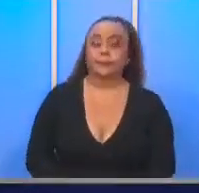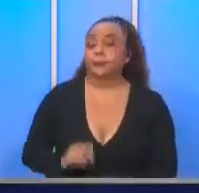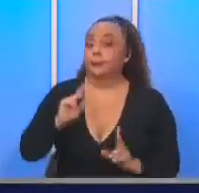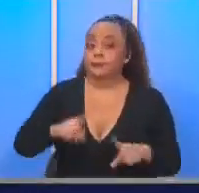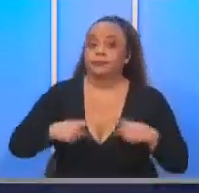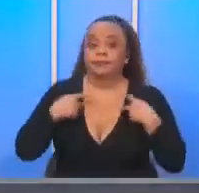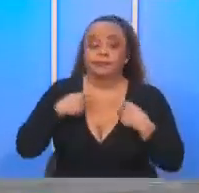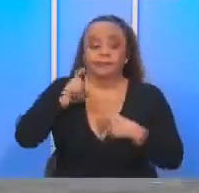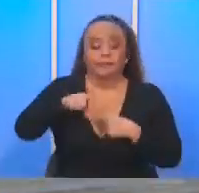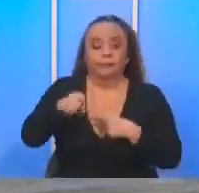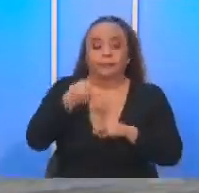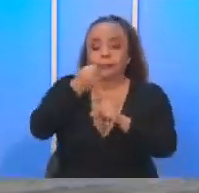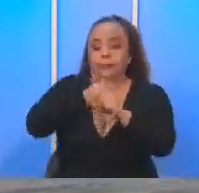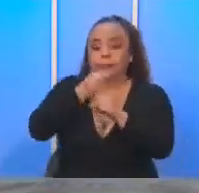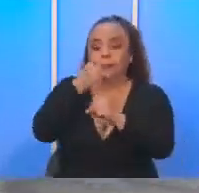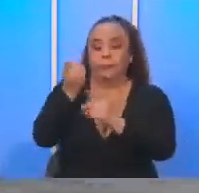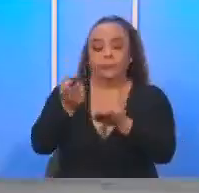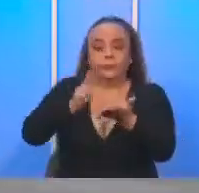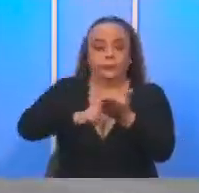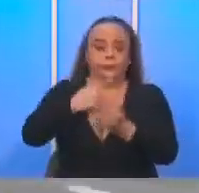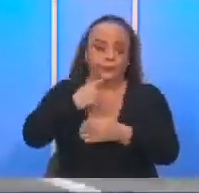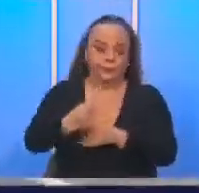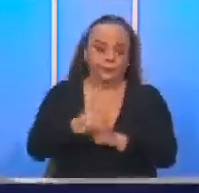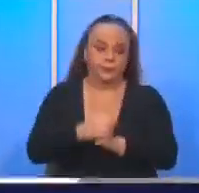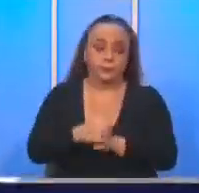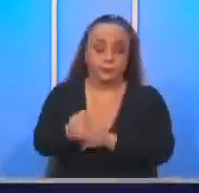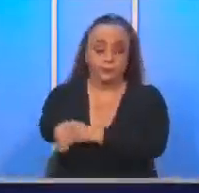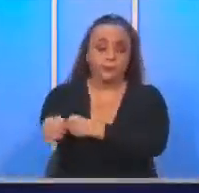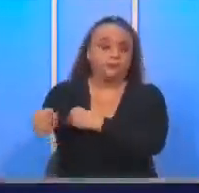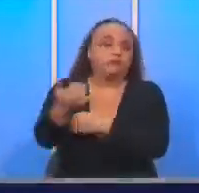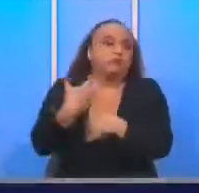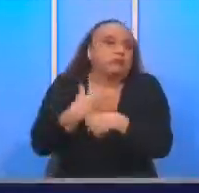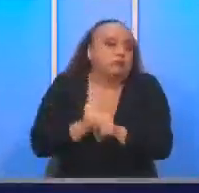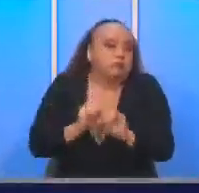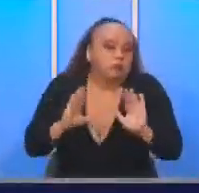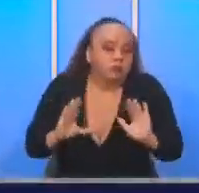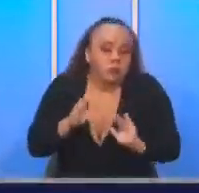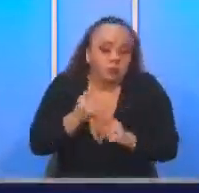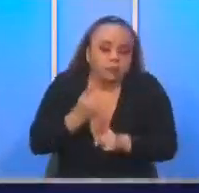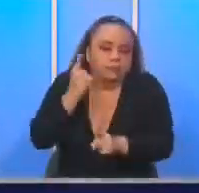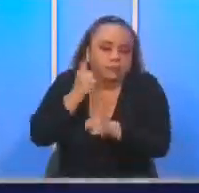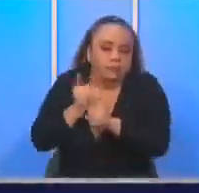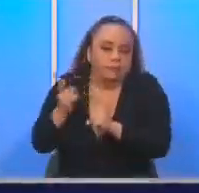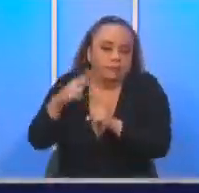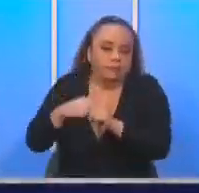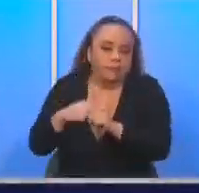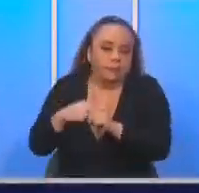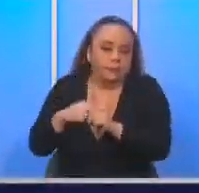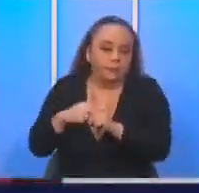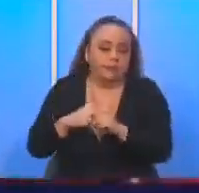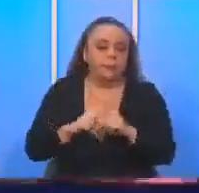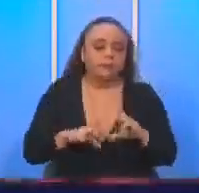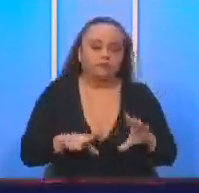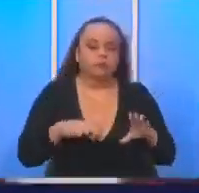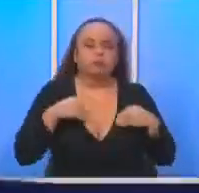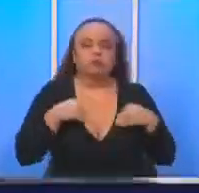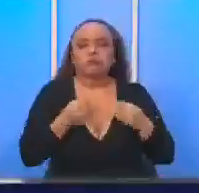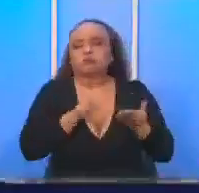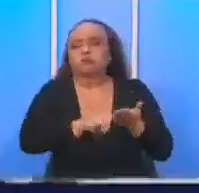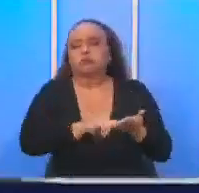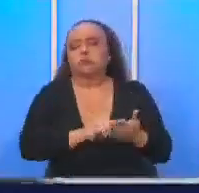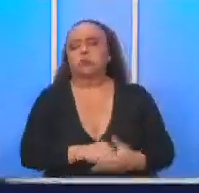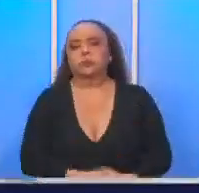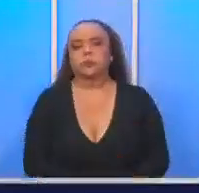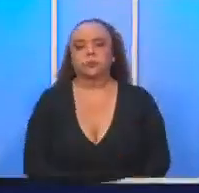pasado por la necesidad de apelar una sanción sostienen que si se las hicieren y está adecuadamente aplicada, aceptarían la